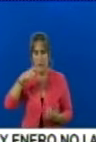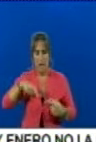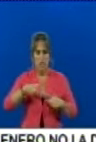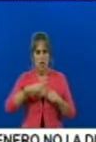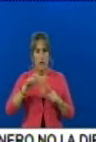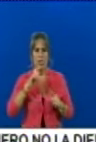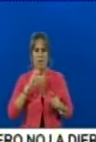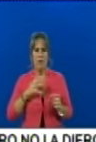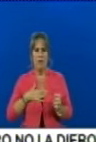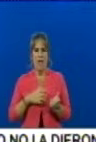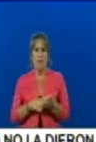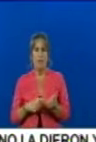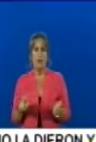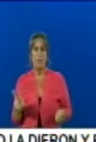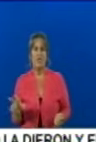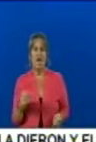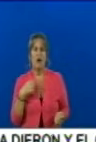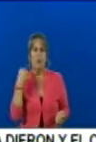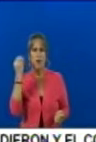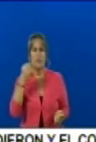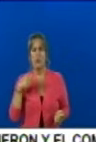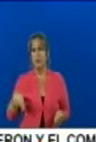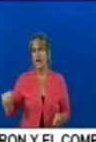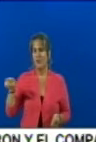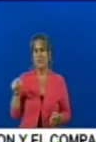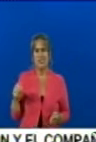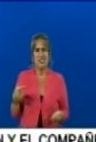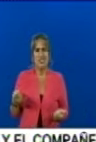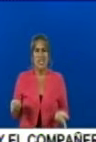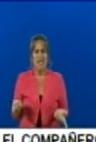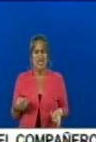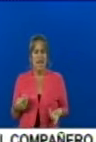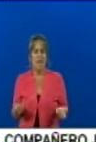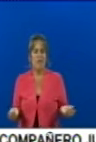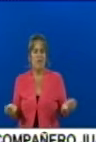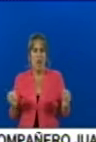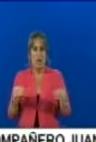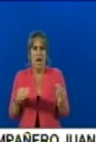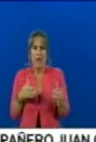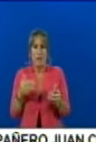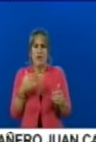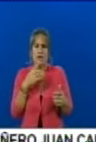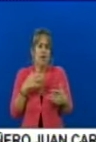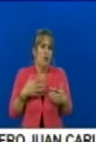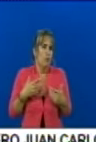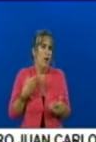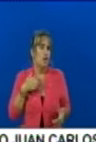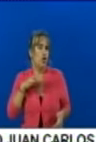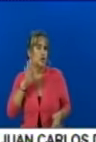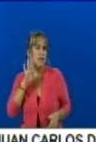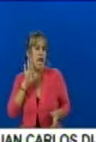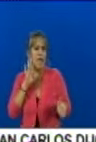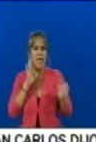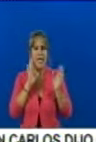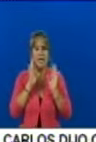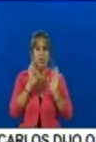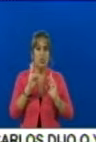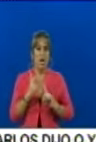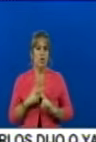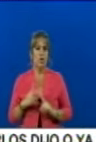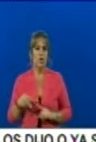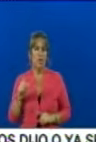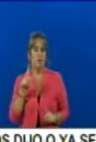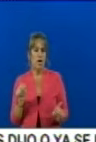en el territorio? ¿Cuán preocupados ustedes están e involucrados en el proceso? ¿Cuánto están escuchando a nuestros televidentes, a